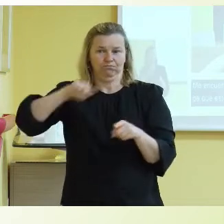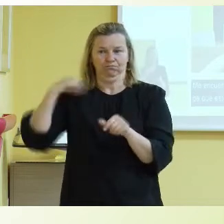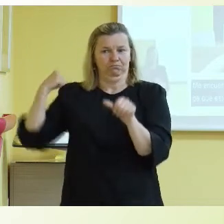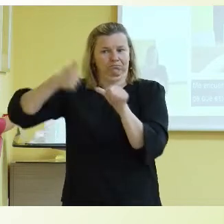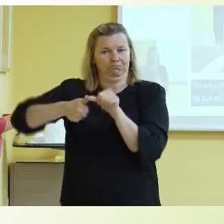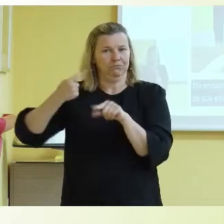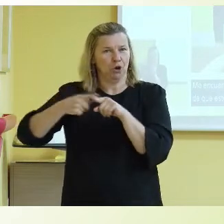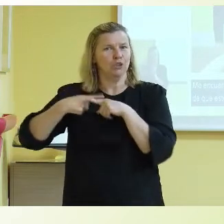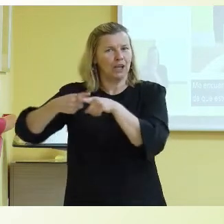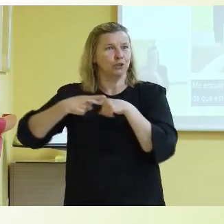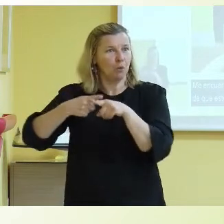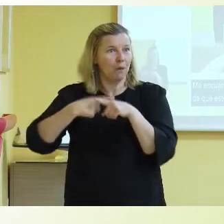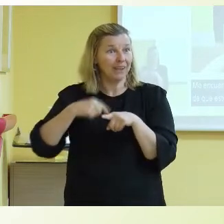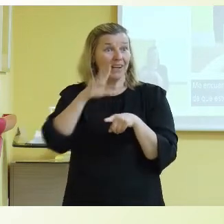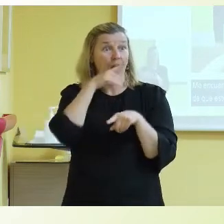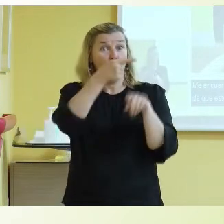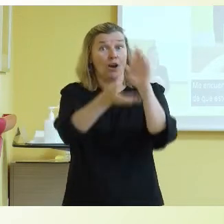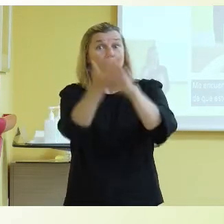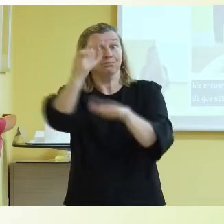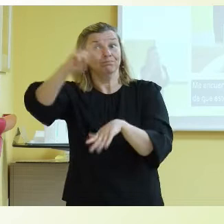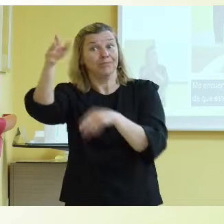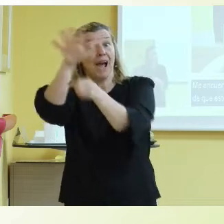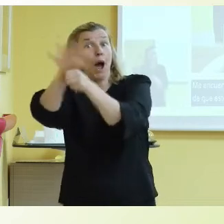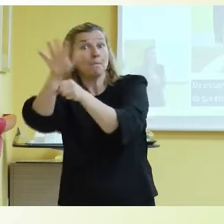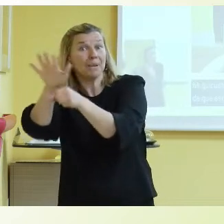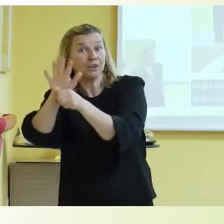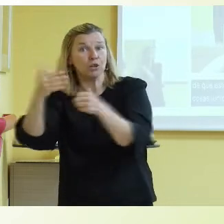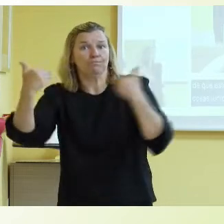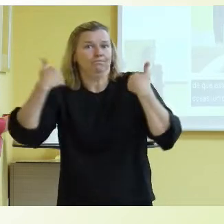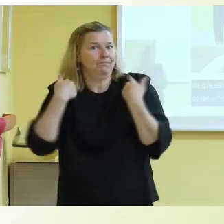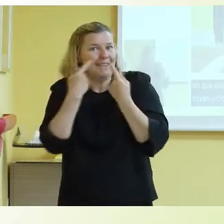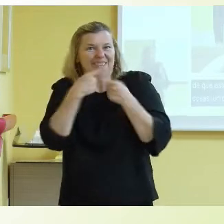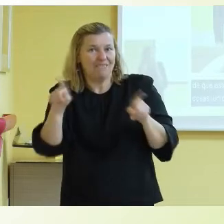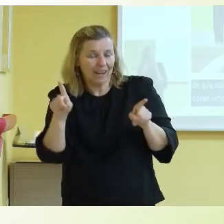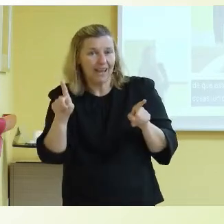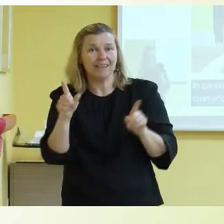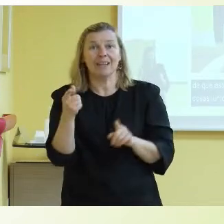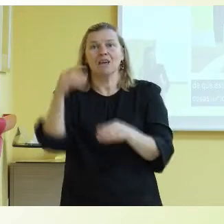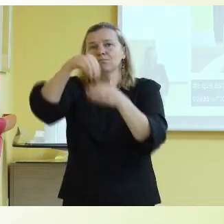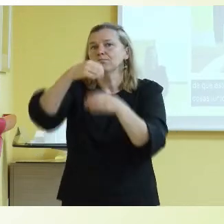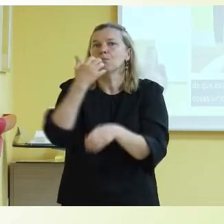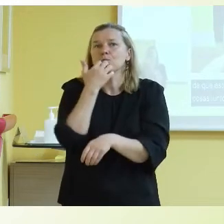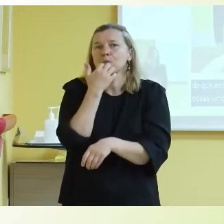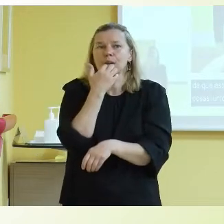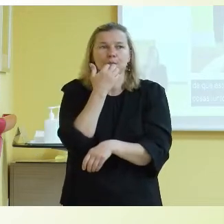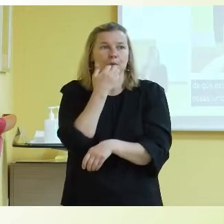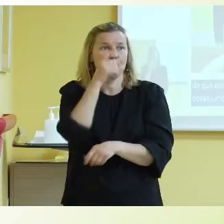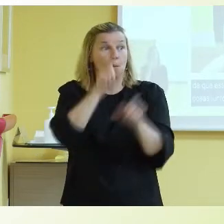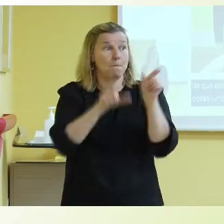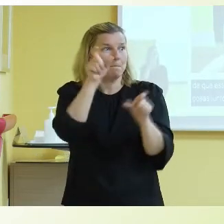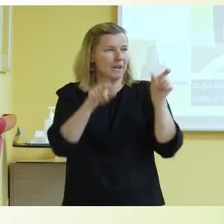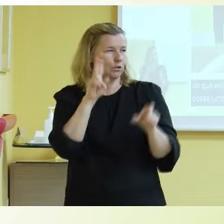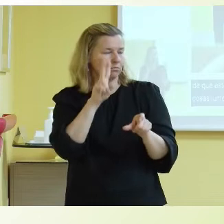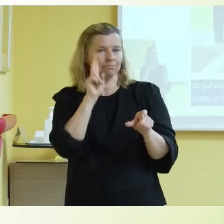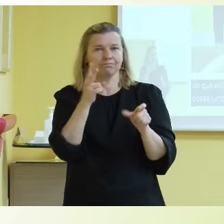en otra diferente responsabilidad, entre ellos pues personas que están aquí